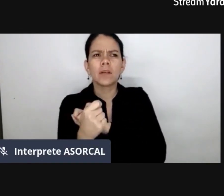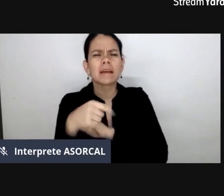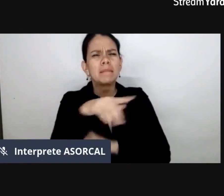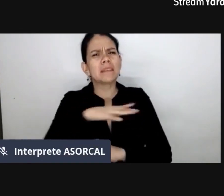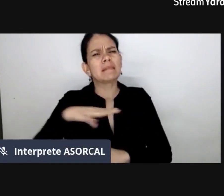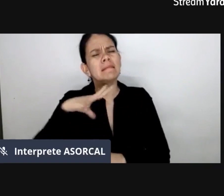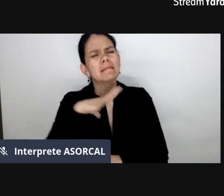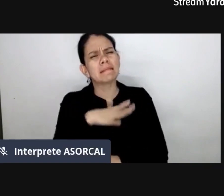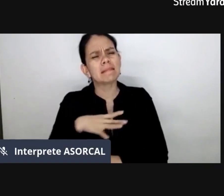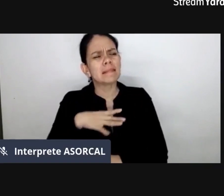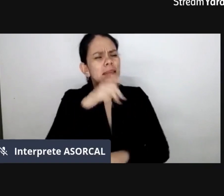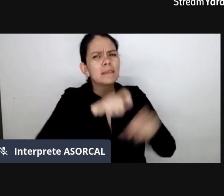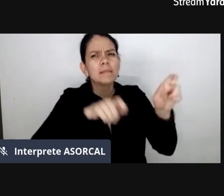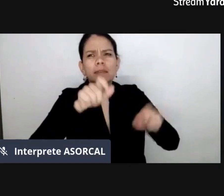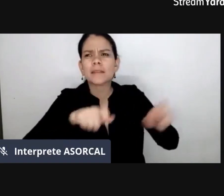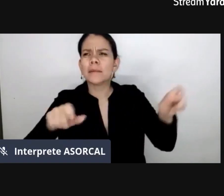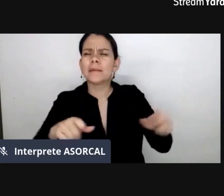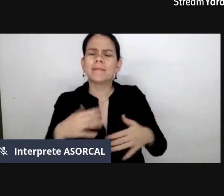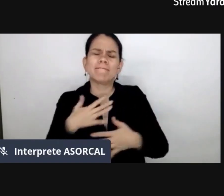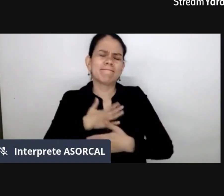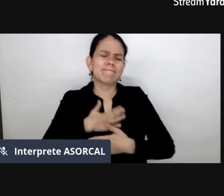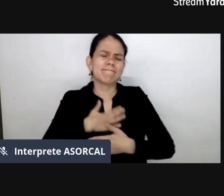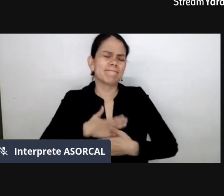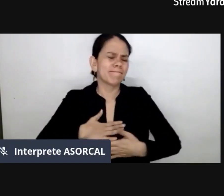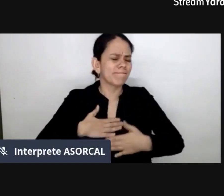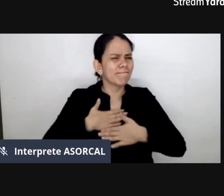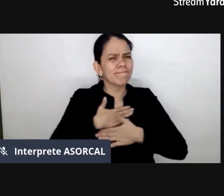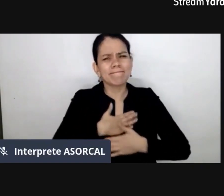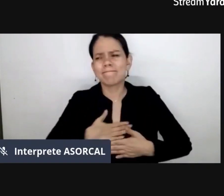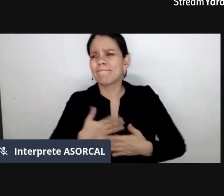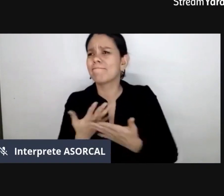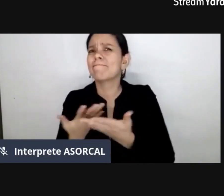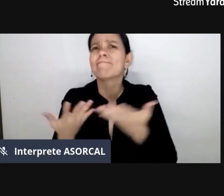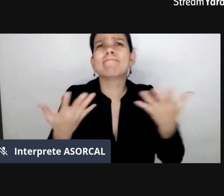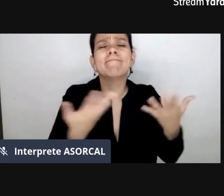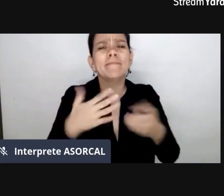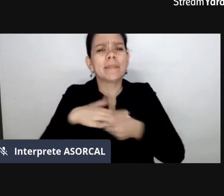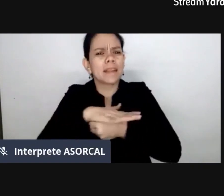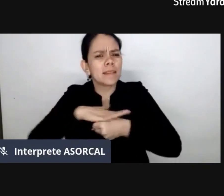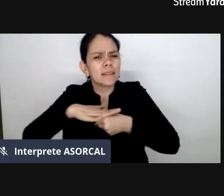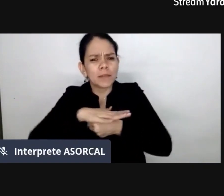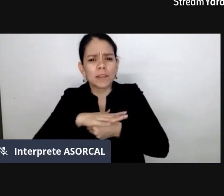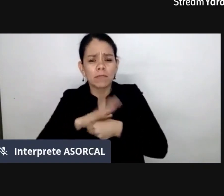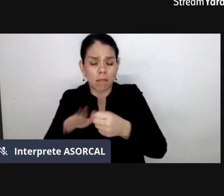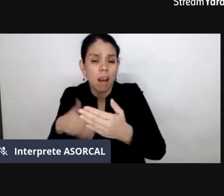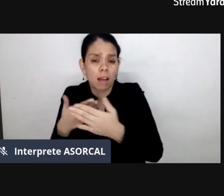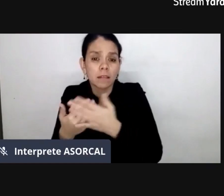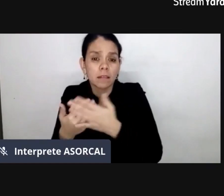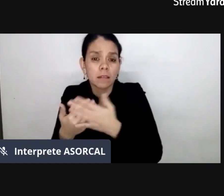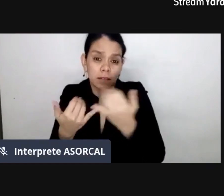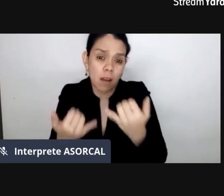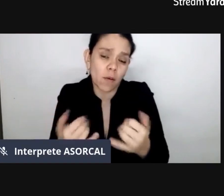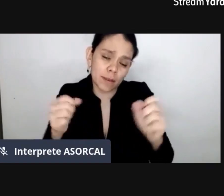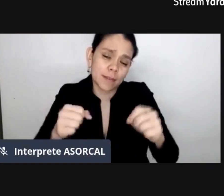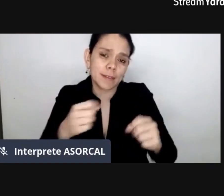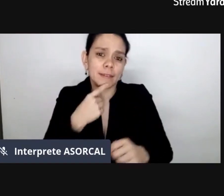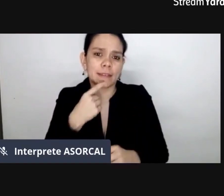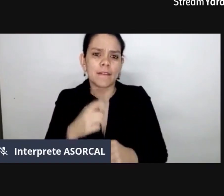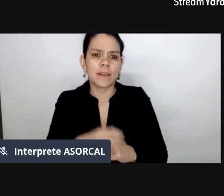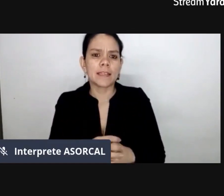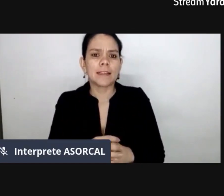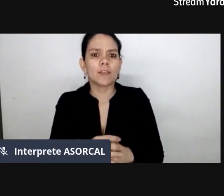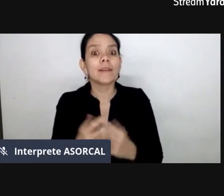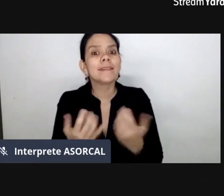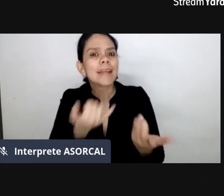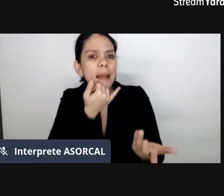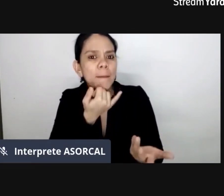gran insatisfacción de las necesidades básicas, esto vale todavía ahora, provoca paulatinamente una creciente efervescencia